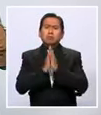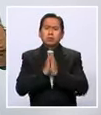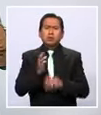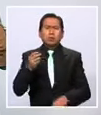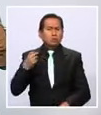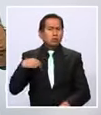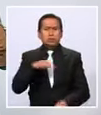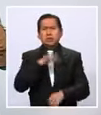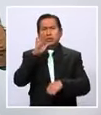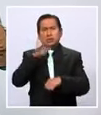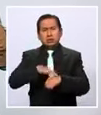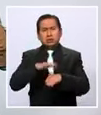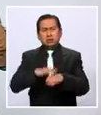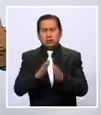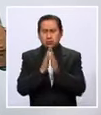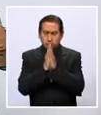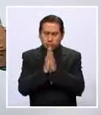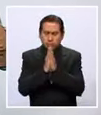hacemos encarecidamente